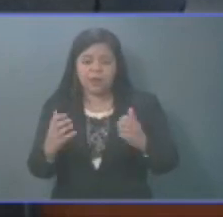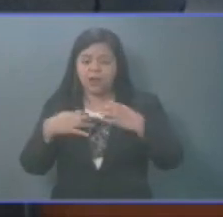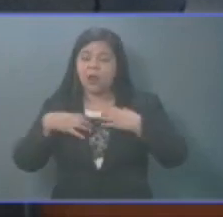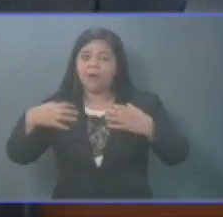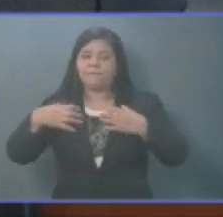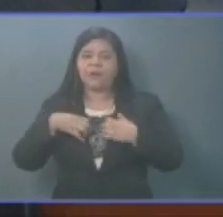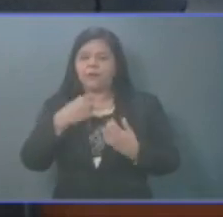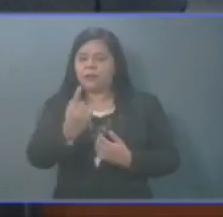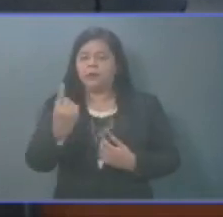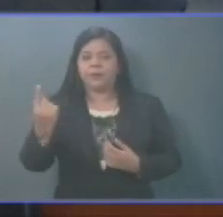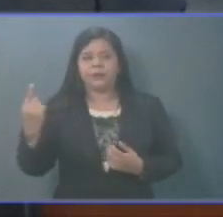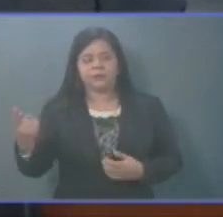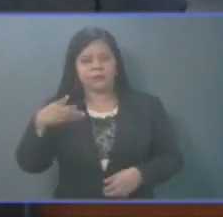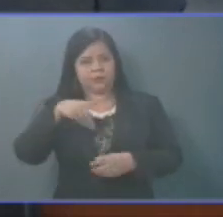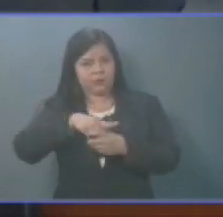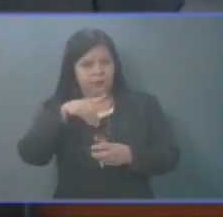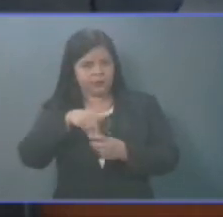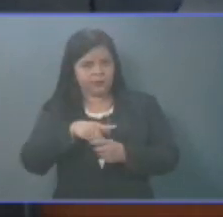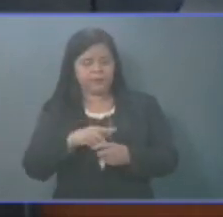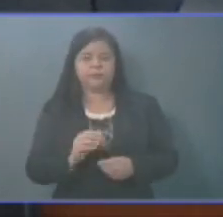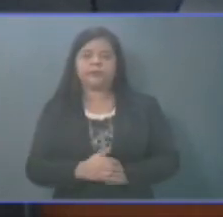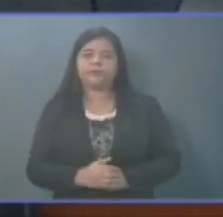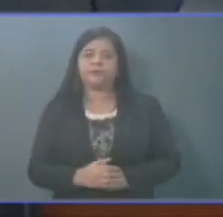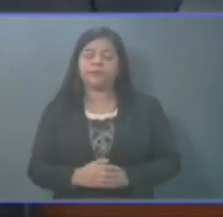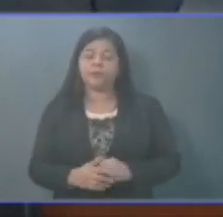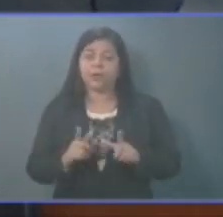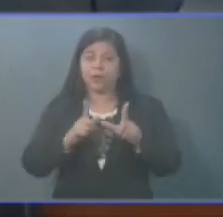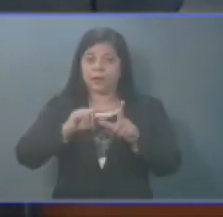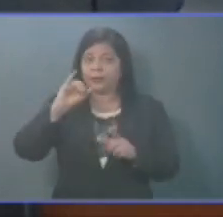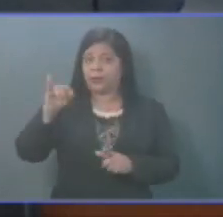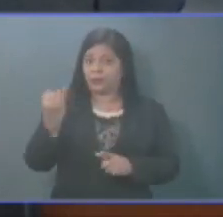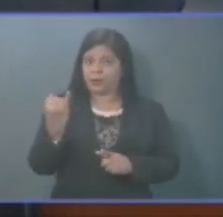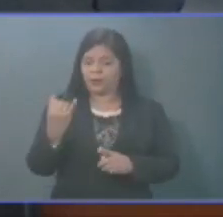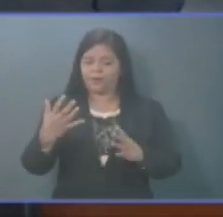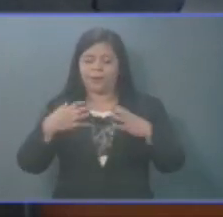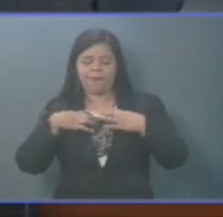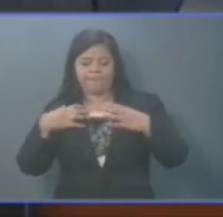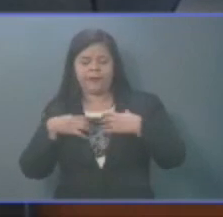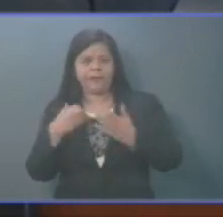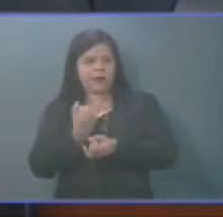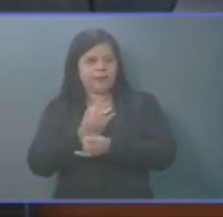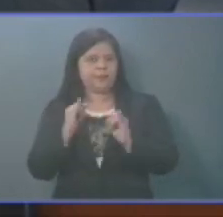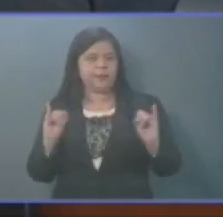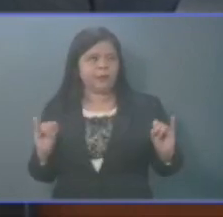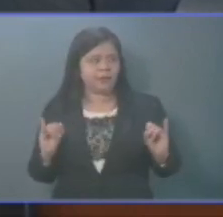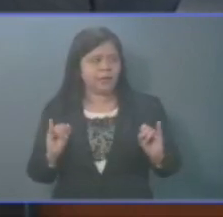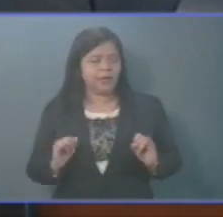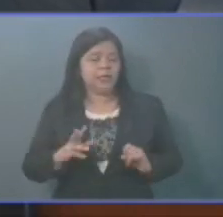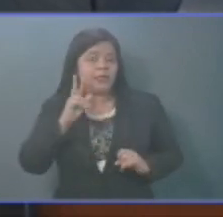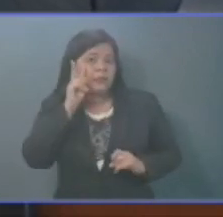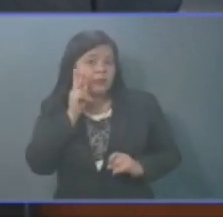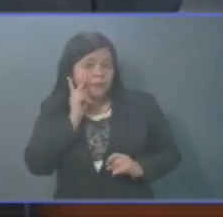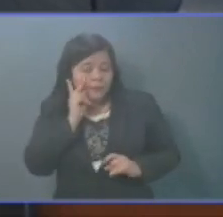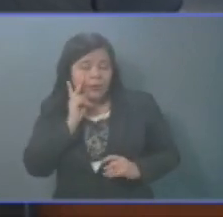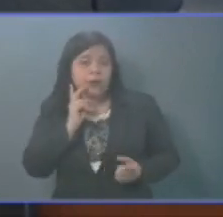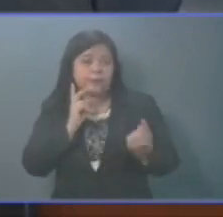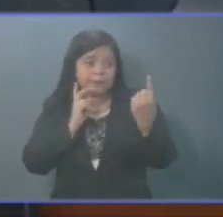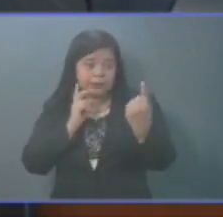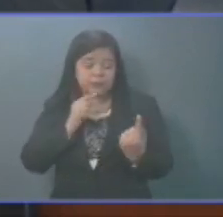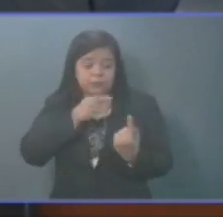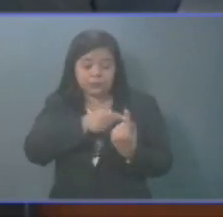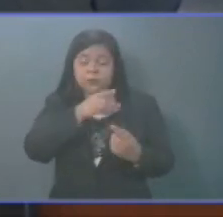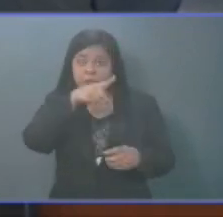cotidiana de las personas con discapacidad. J. Vida independiente. Situación en la que la persona con